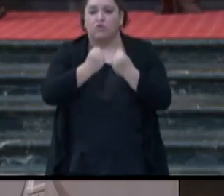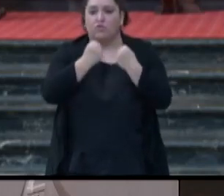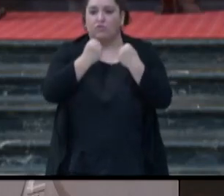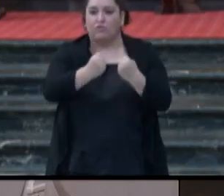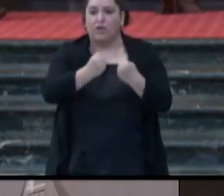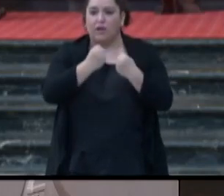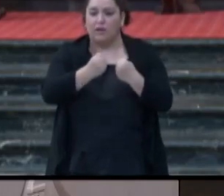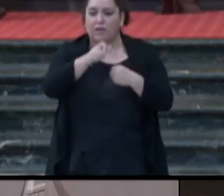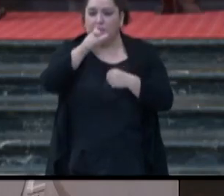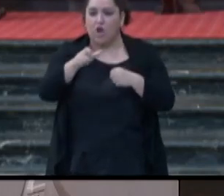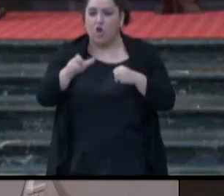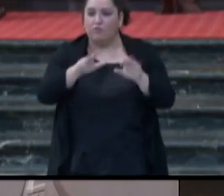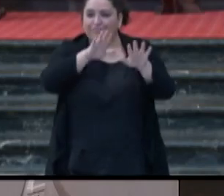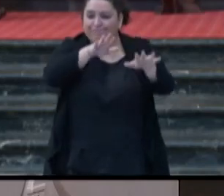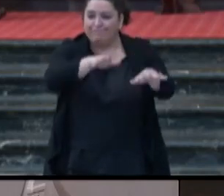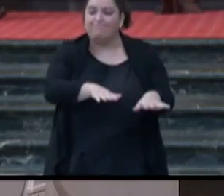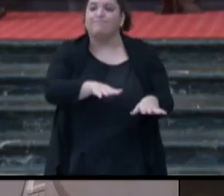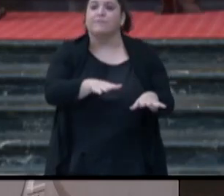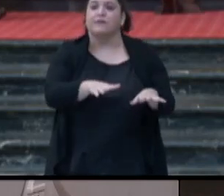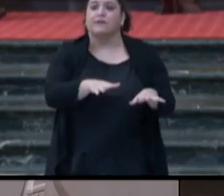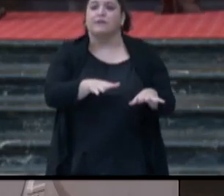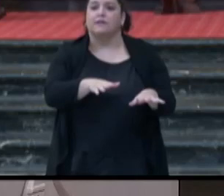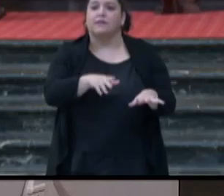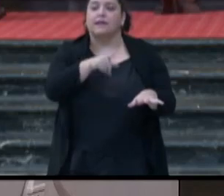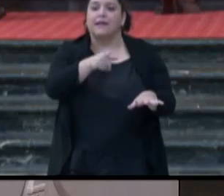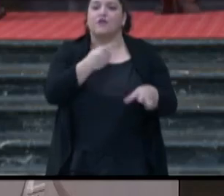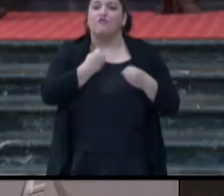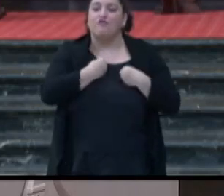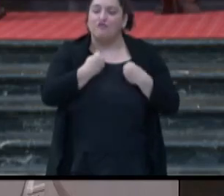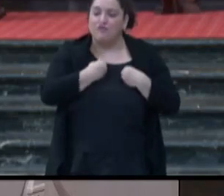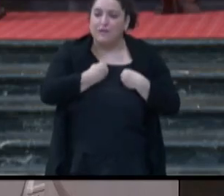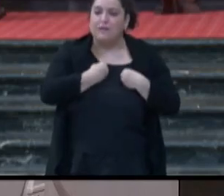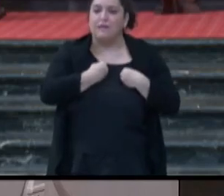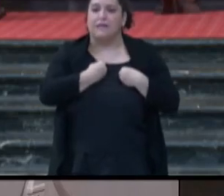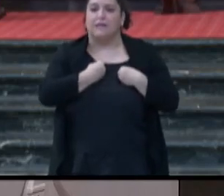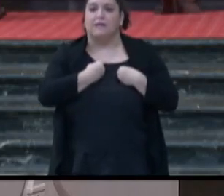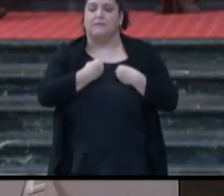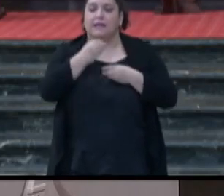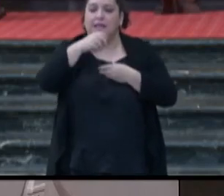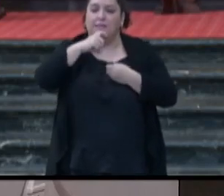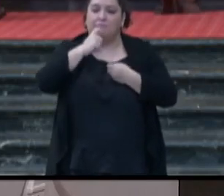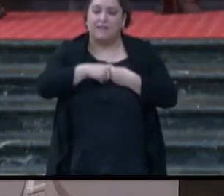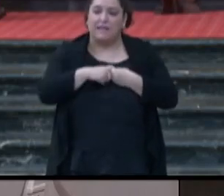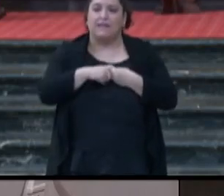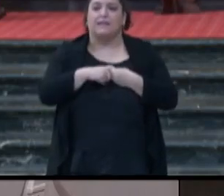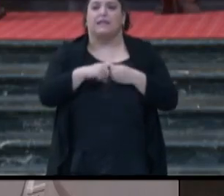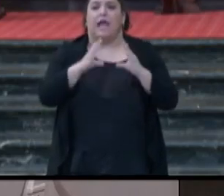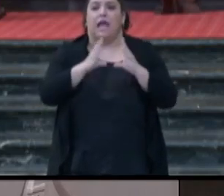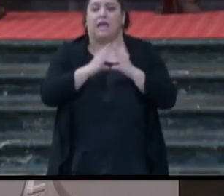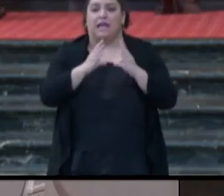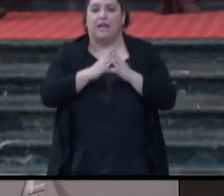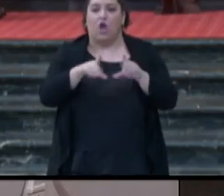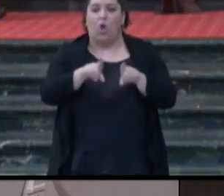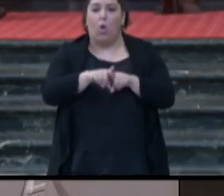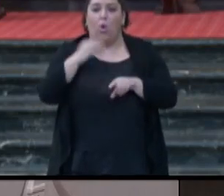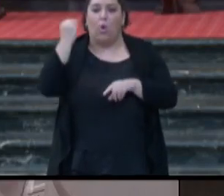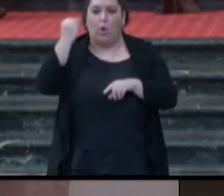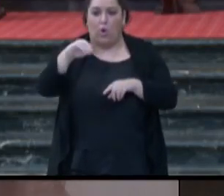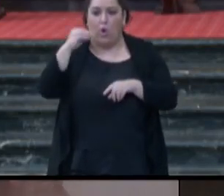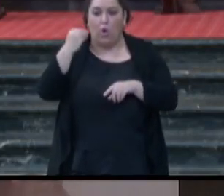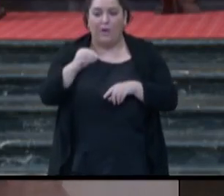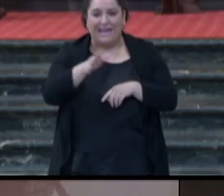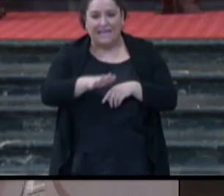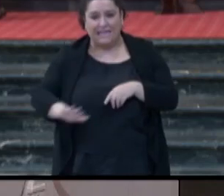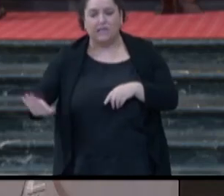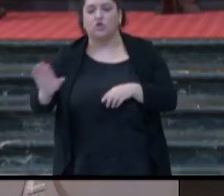fieles laicos Pues que viven su ser y su pertenencia a la iglesia como jóvenes o como